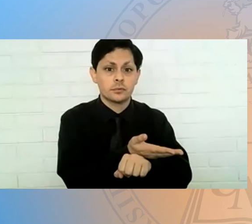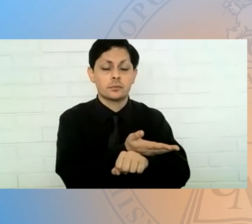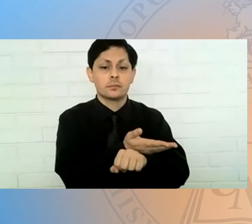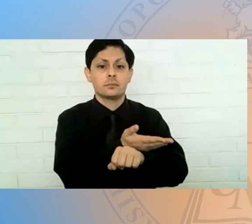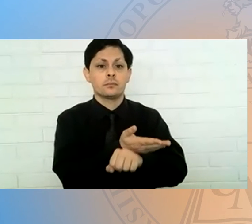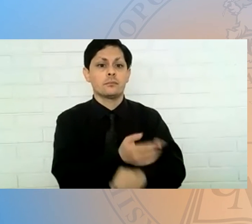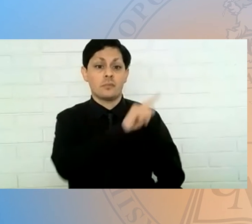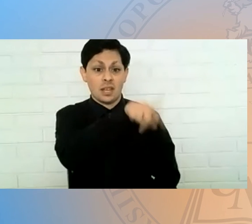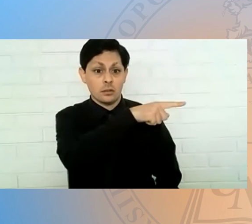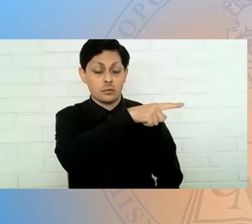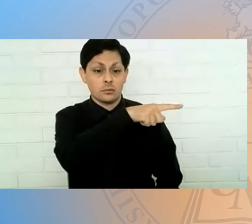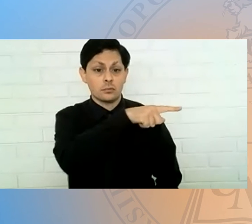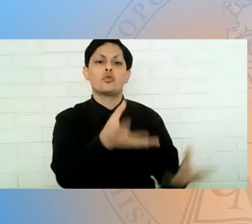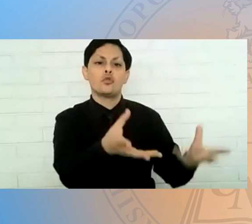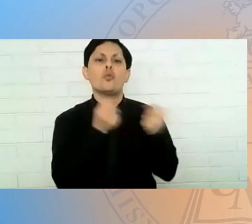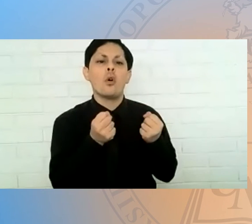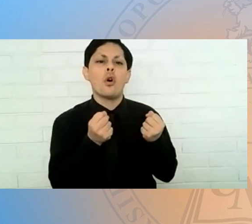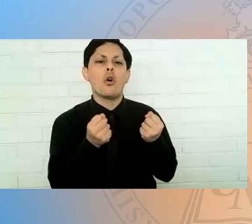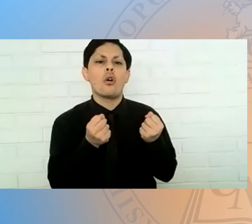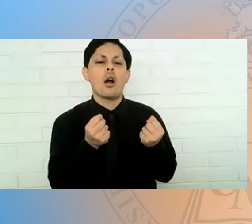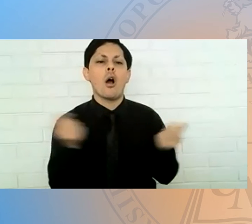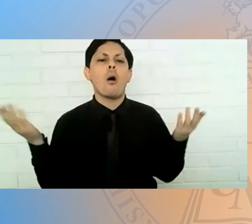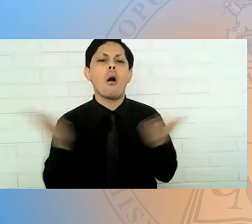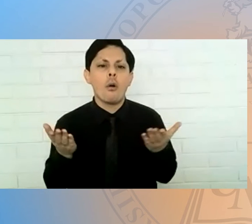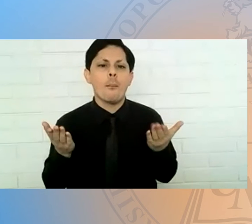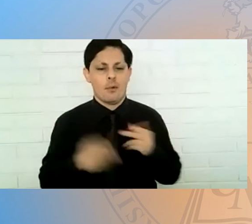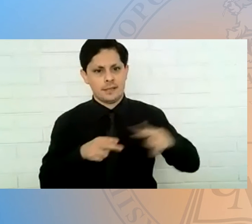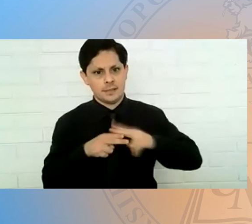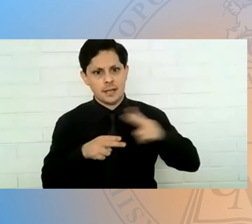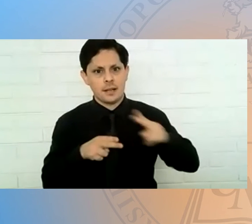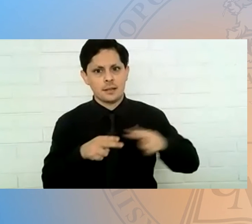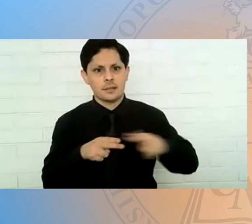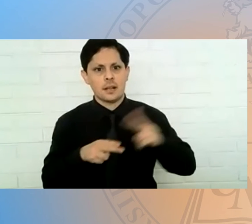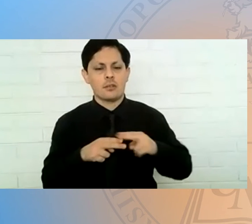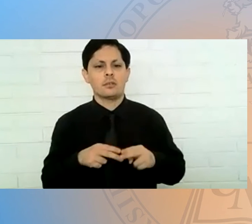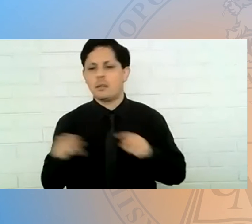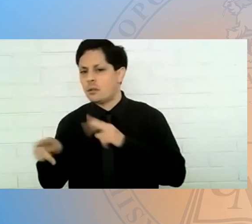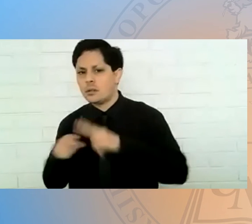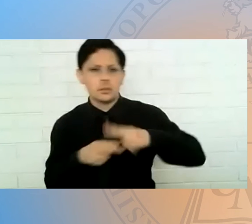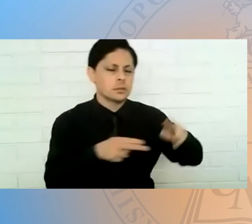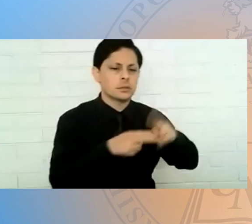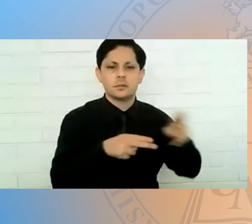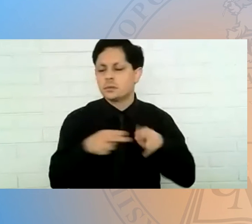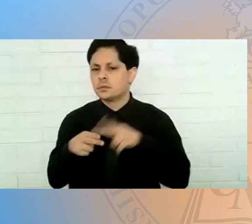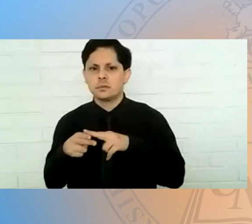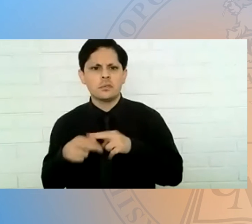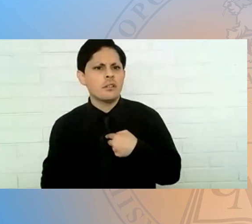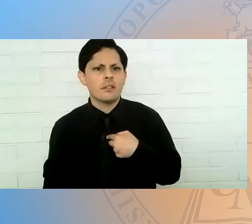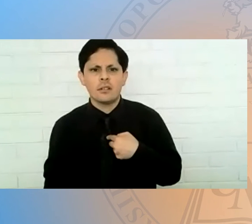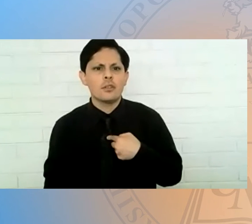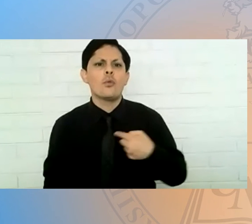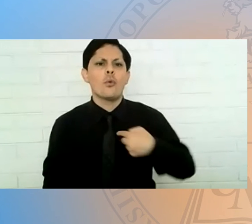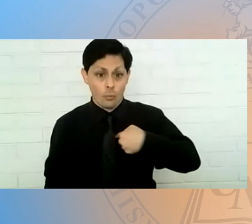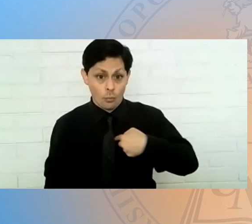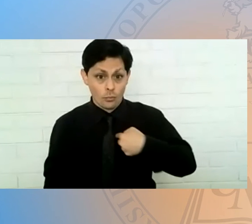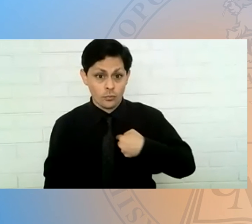la decisión sobre cómo hacer las cosas. Ponerse de acuerdo. Y el